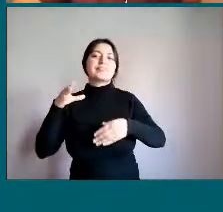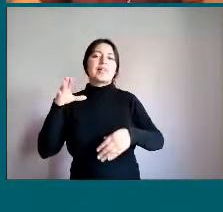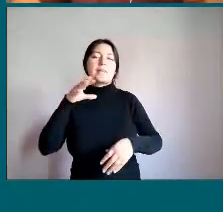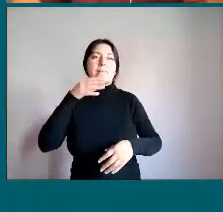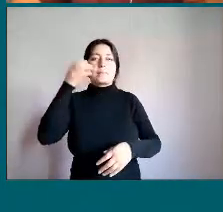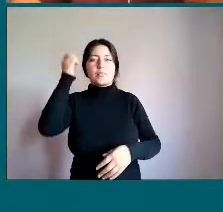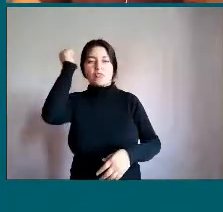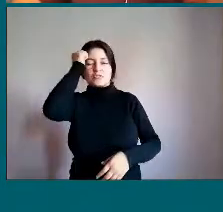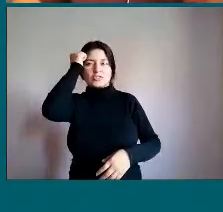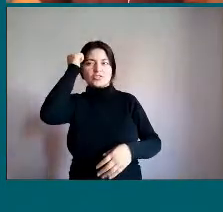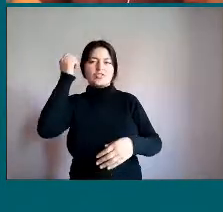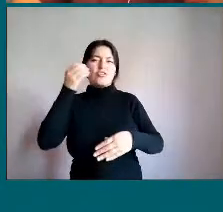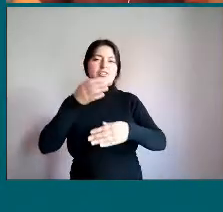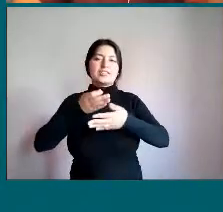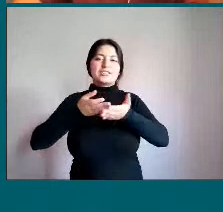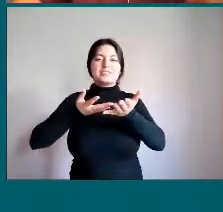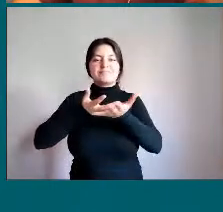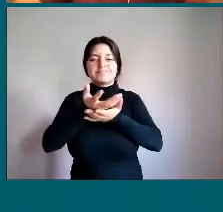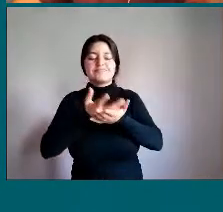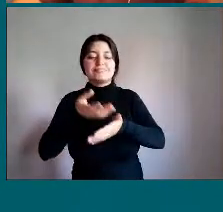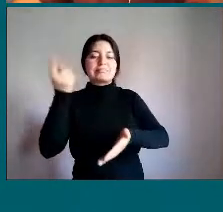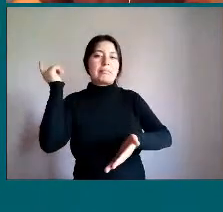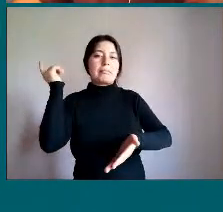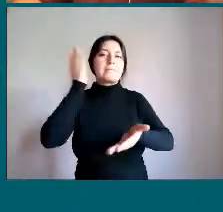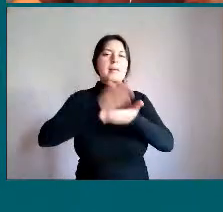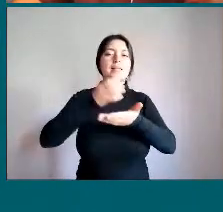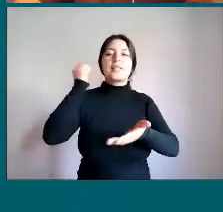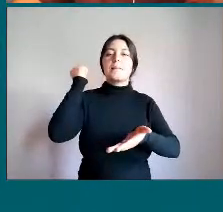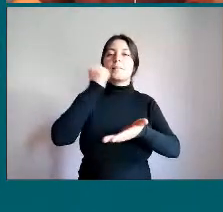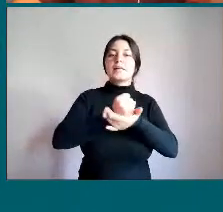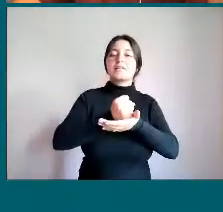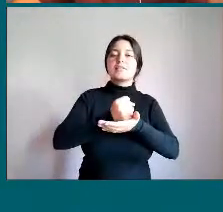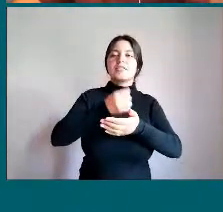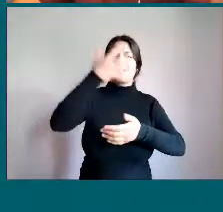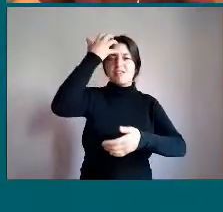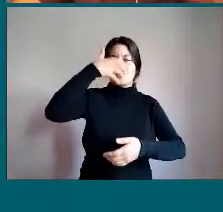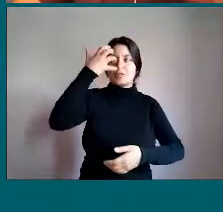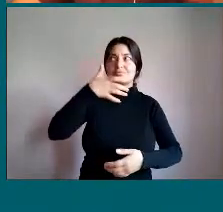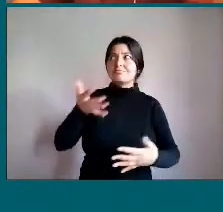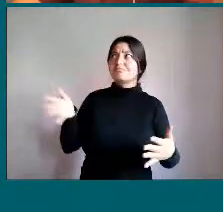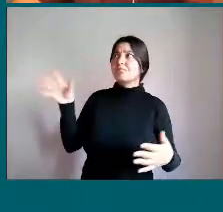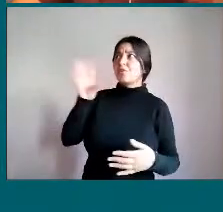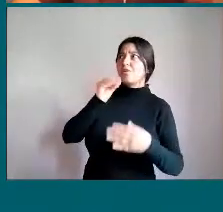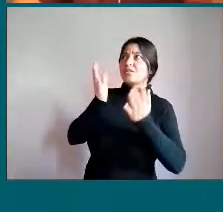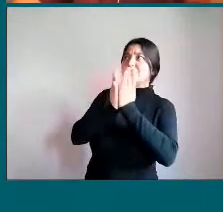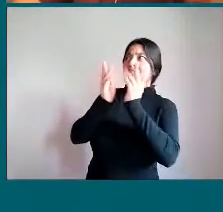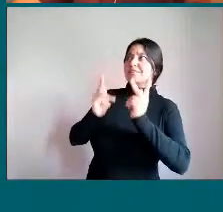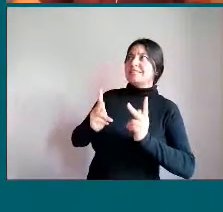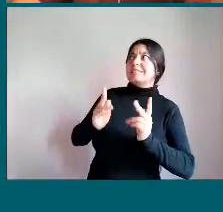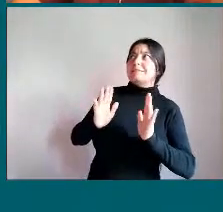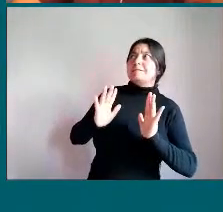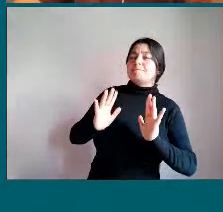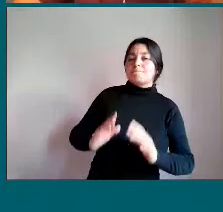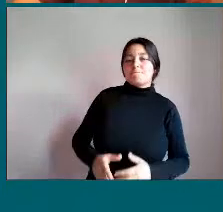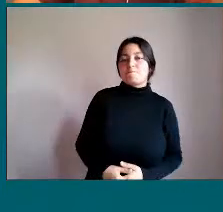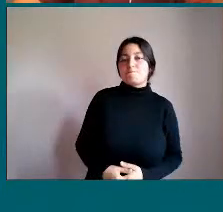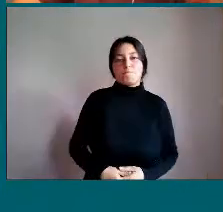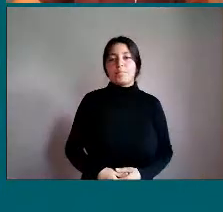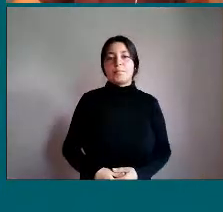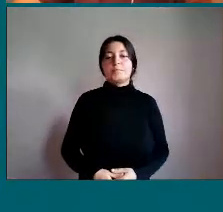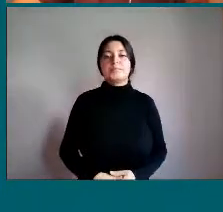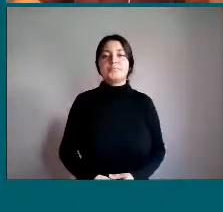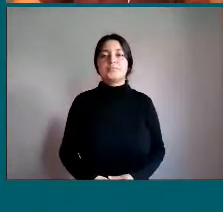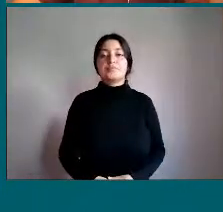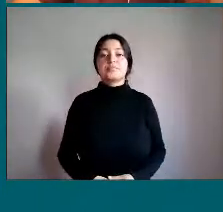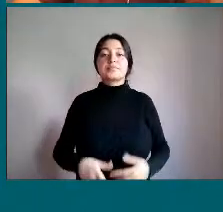ser transparente, ¿de acuerdo? ¿Para qué? Para que sea lo menos subjetivo posible. Eso lo que nos va a ayudar es